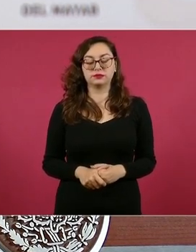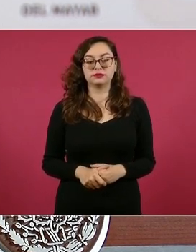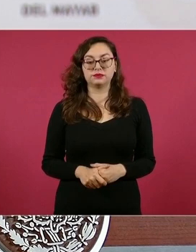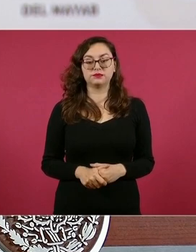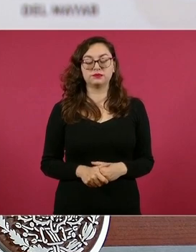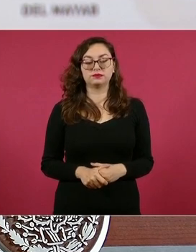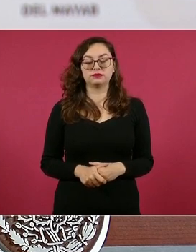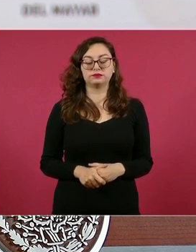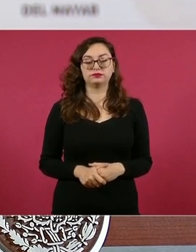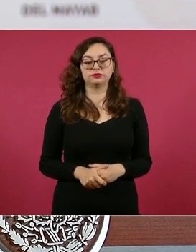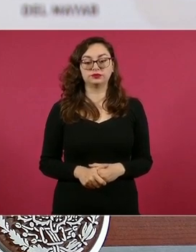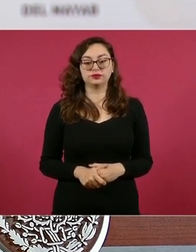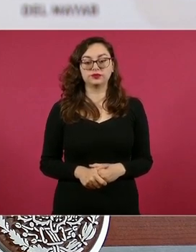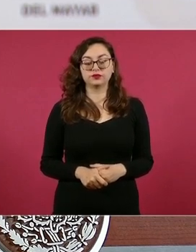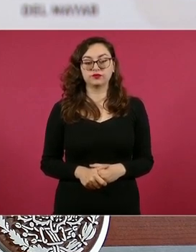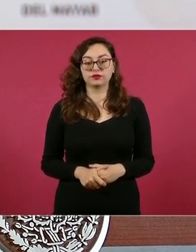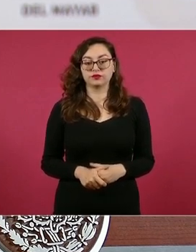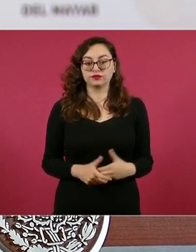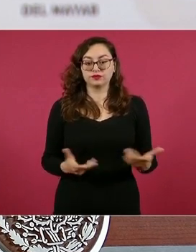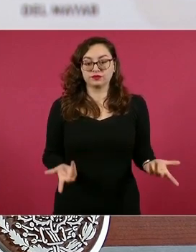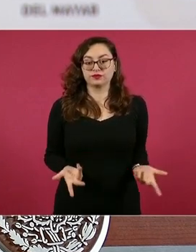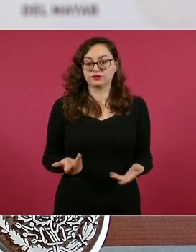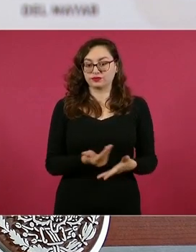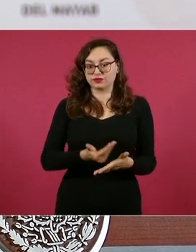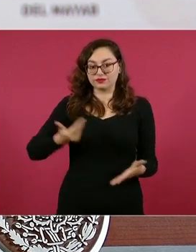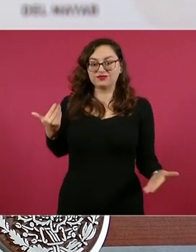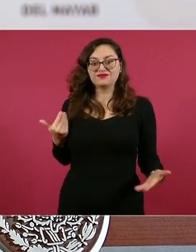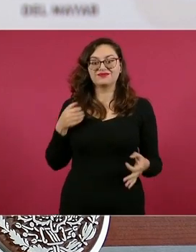oposición pero en la